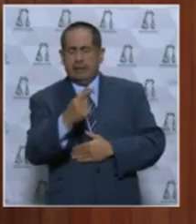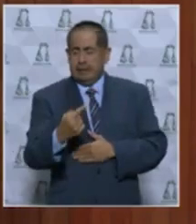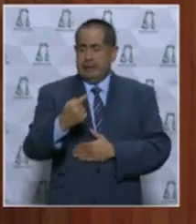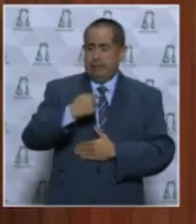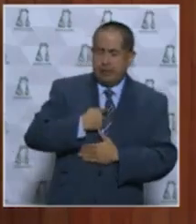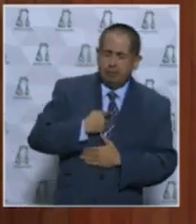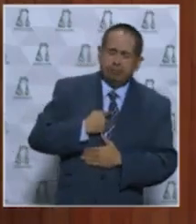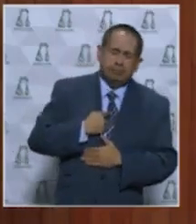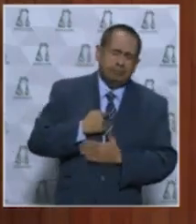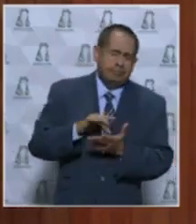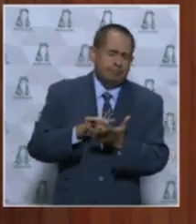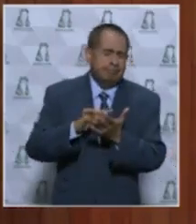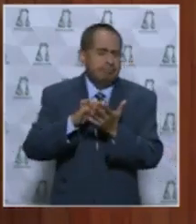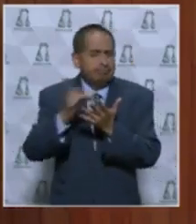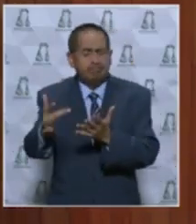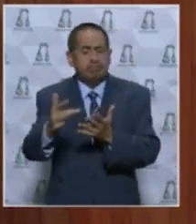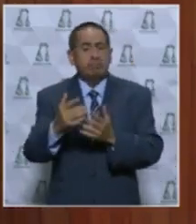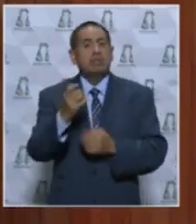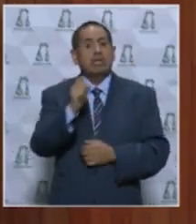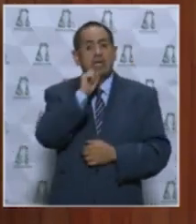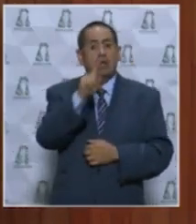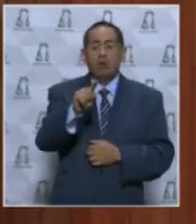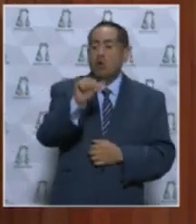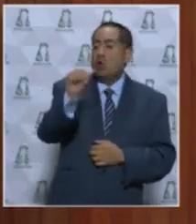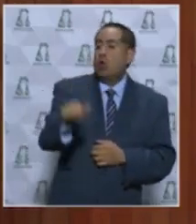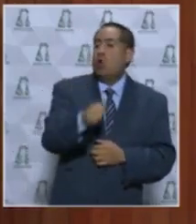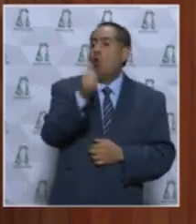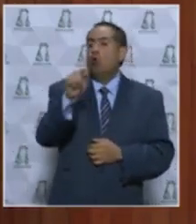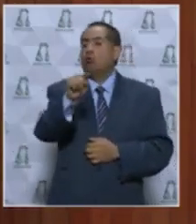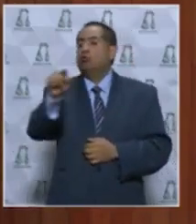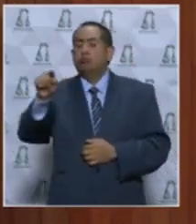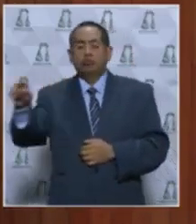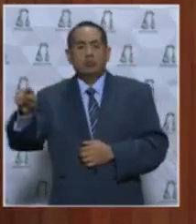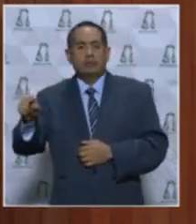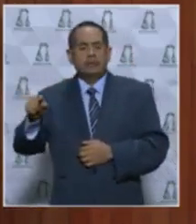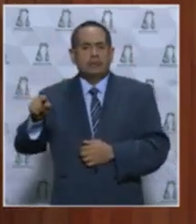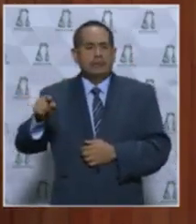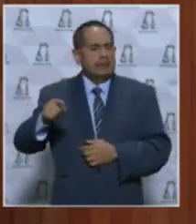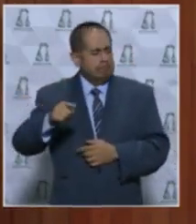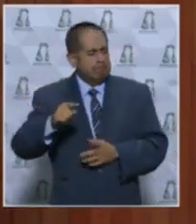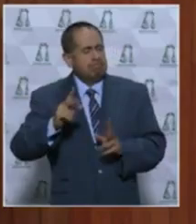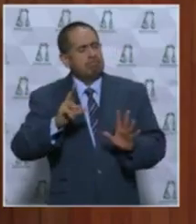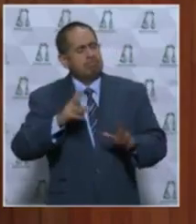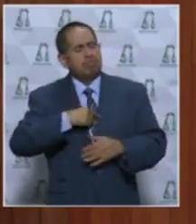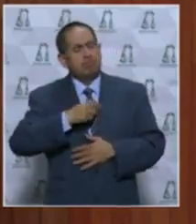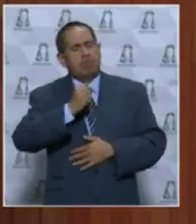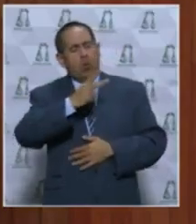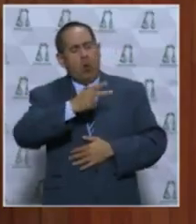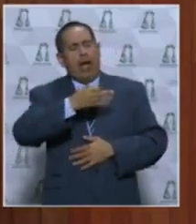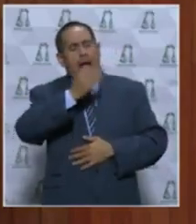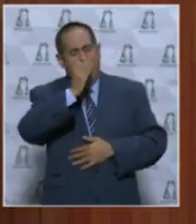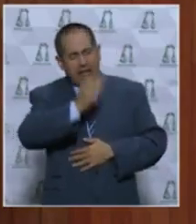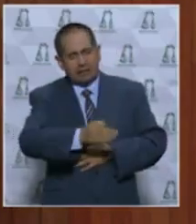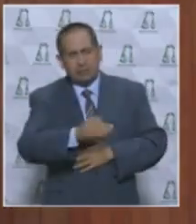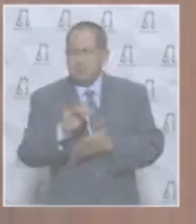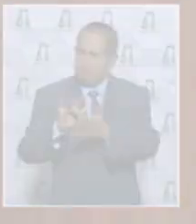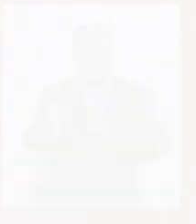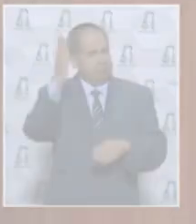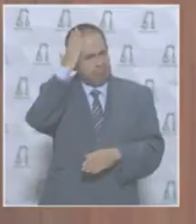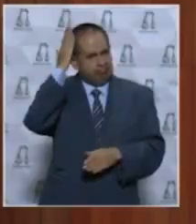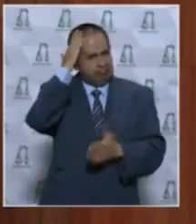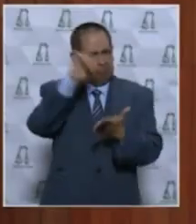madurez política de quienes aceptaron los resultados electorales